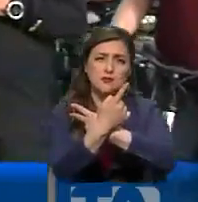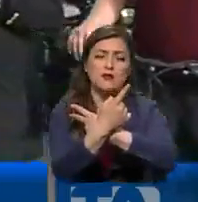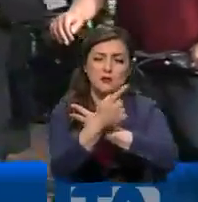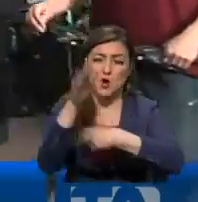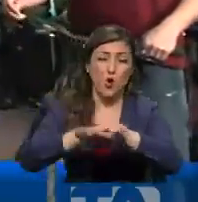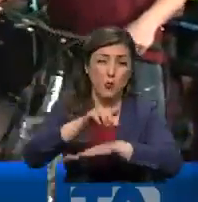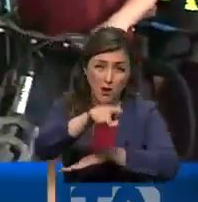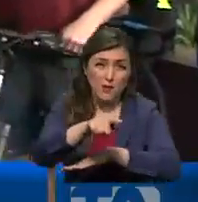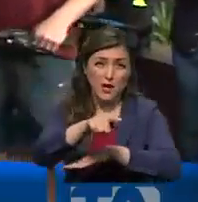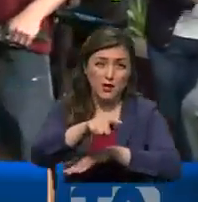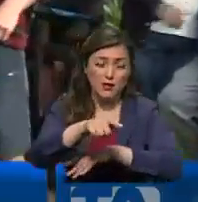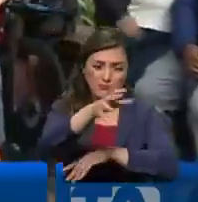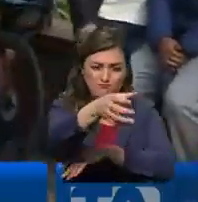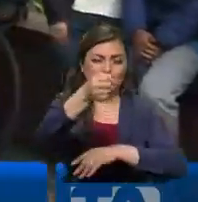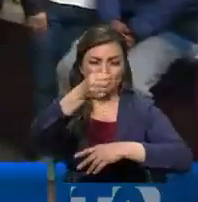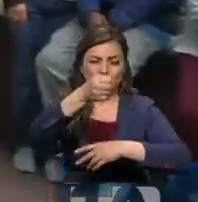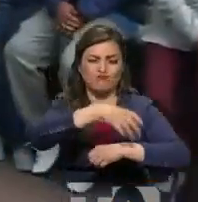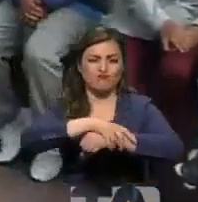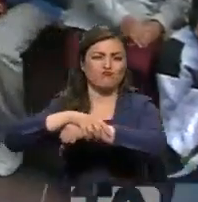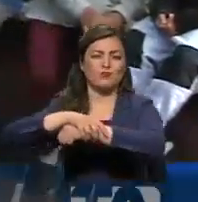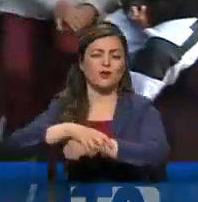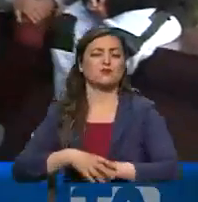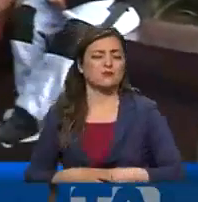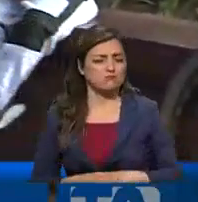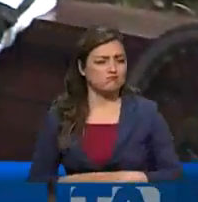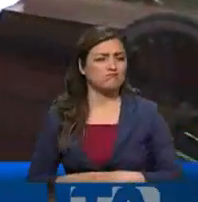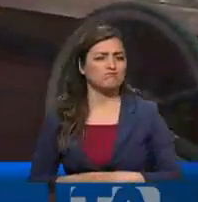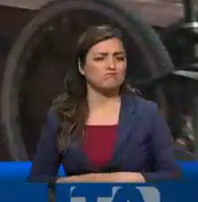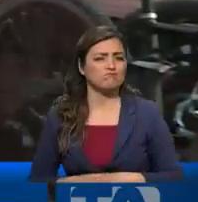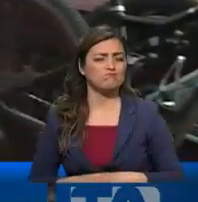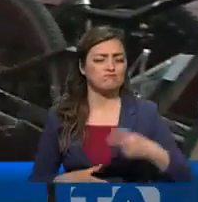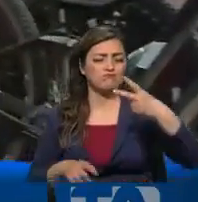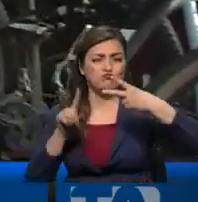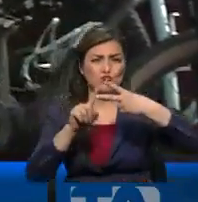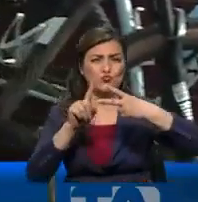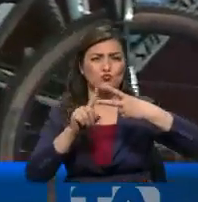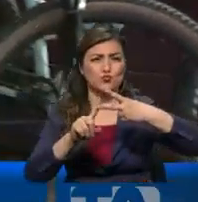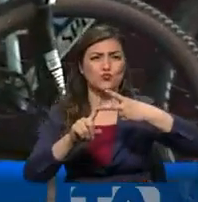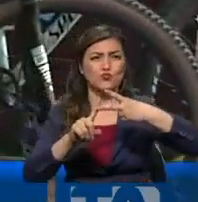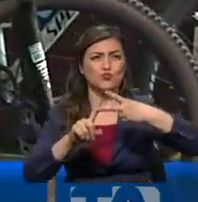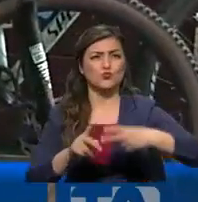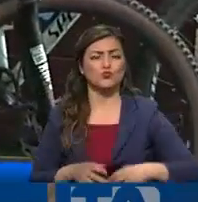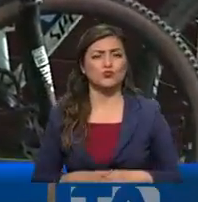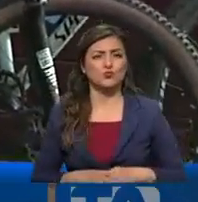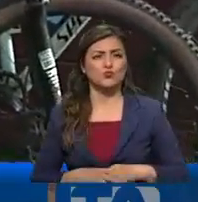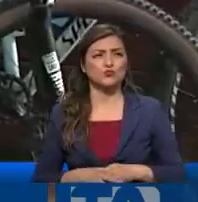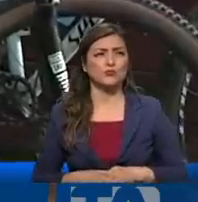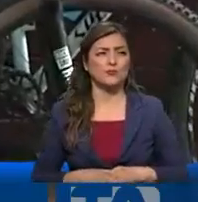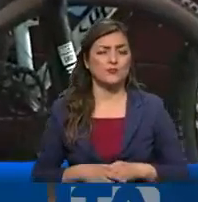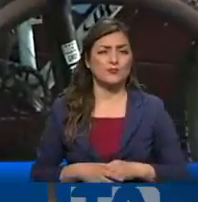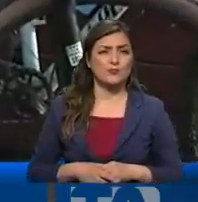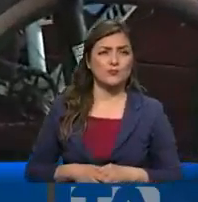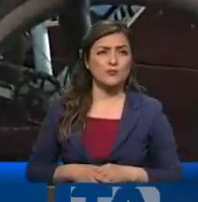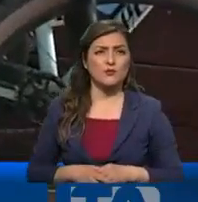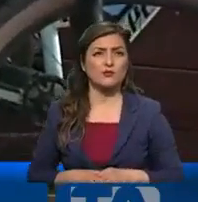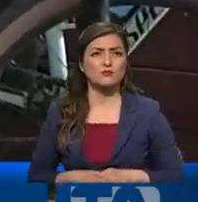encuentre a este conductor infame que cegó la vida de Mauricio Álvarez. Y segundo, creo que es conveniente que